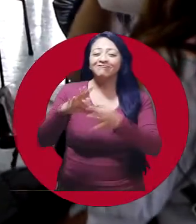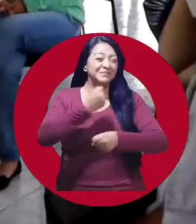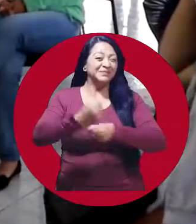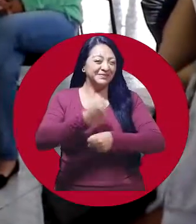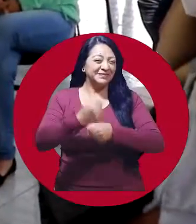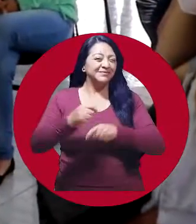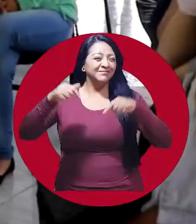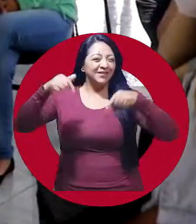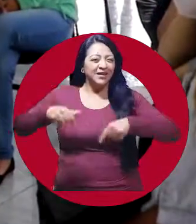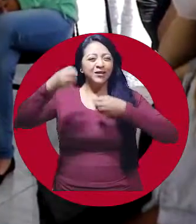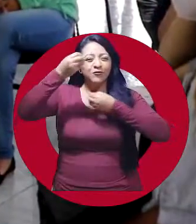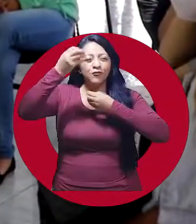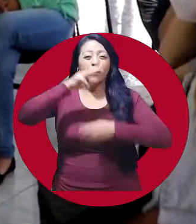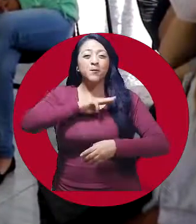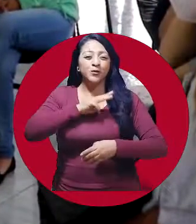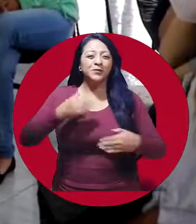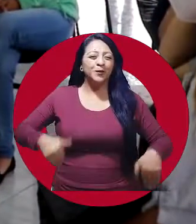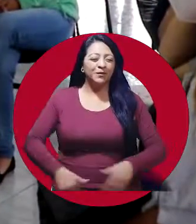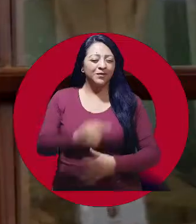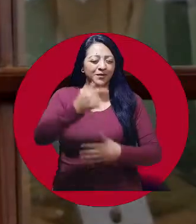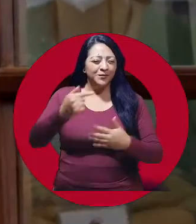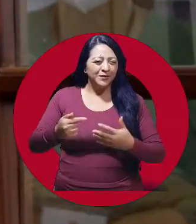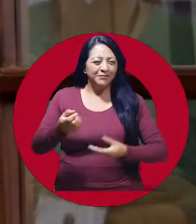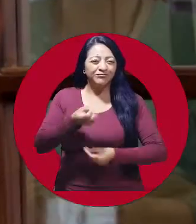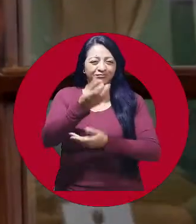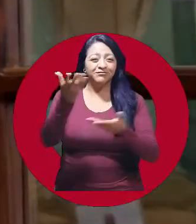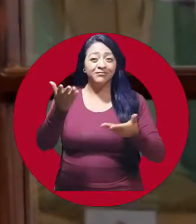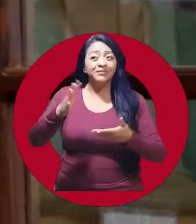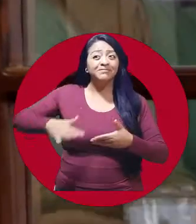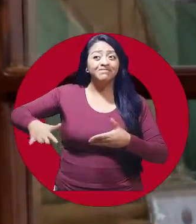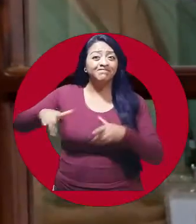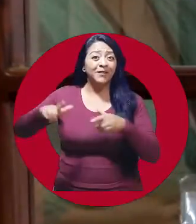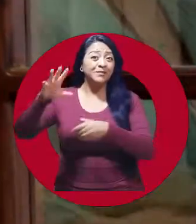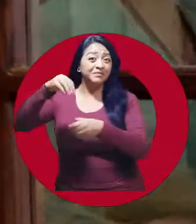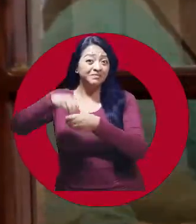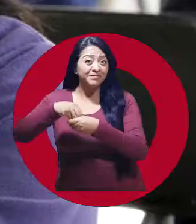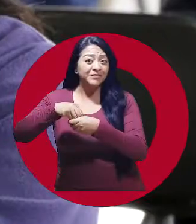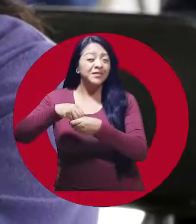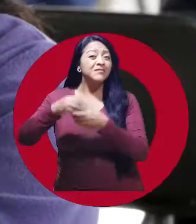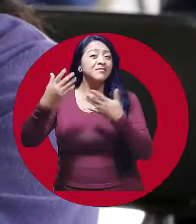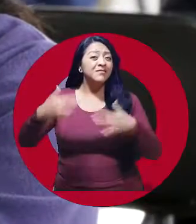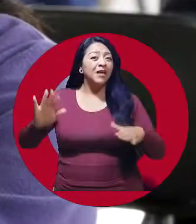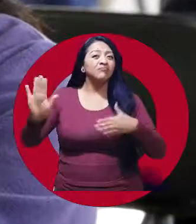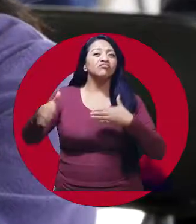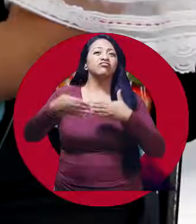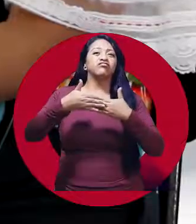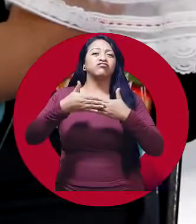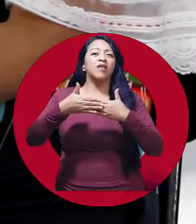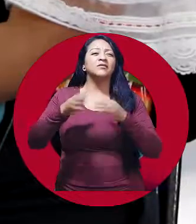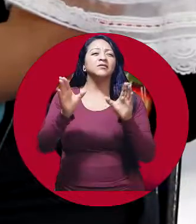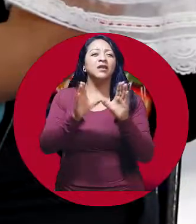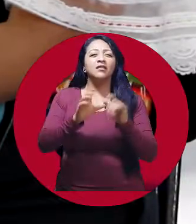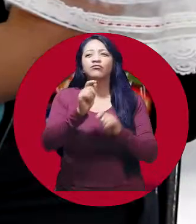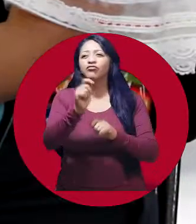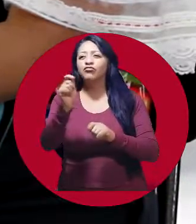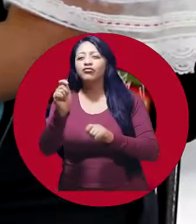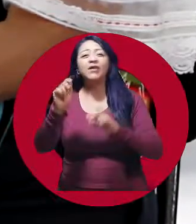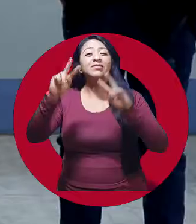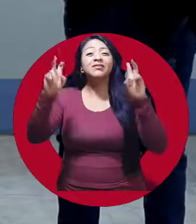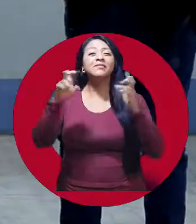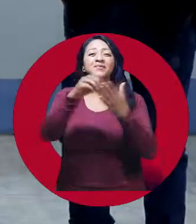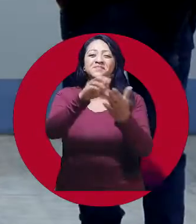Saludos amigos, aquí las principales informaciones municipales de Otavalo. En la parroquia de San Rafael de la Laguna se desarrolló la clausura del evento y